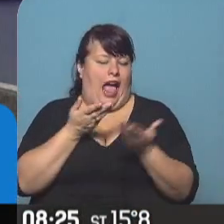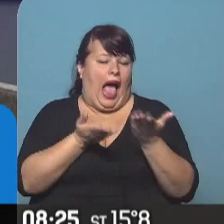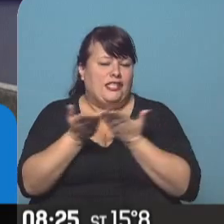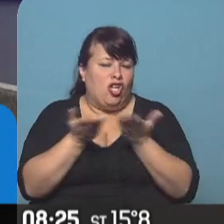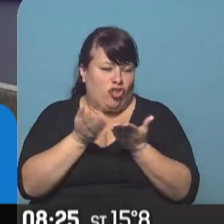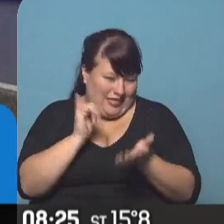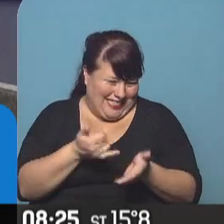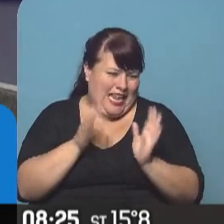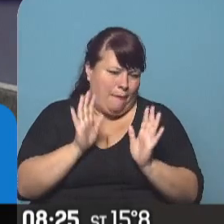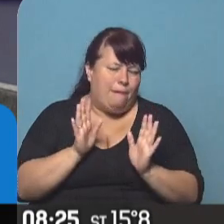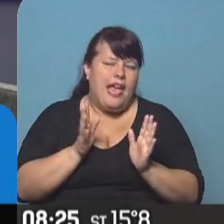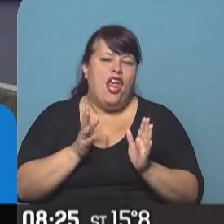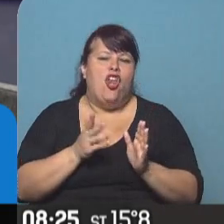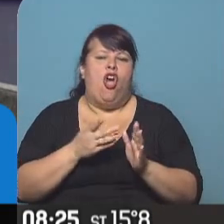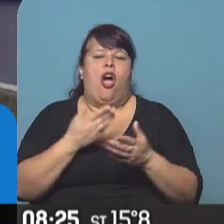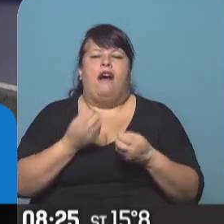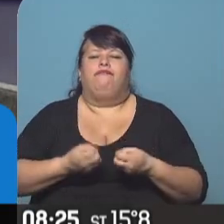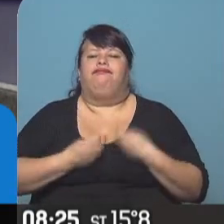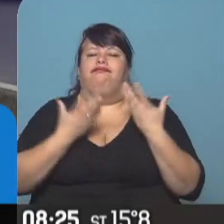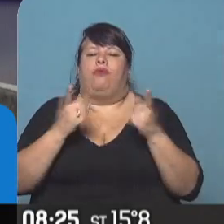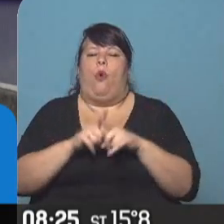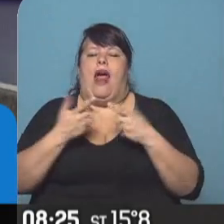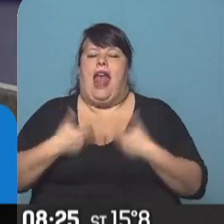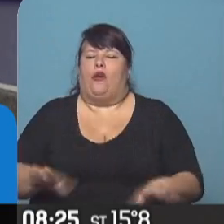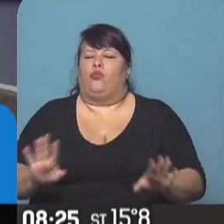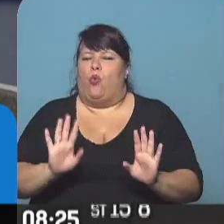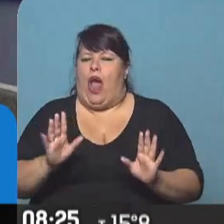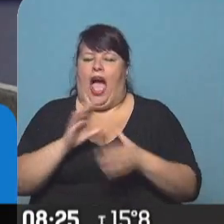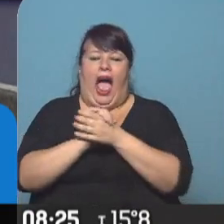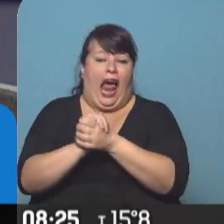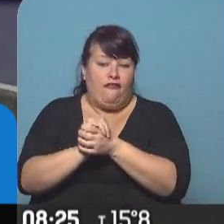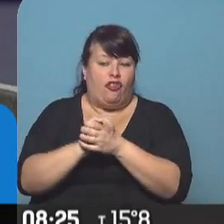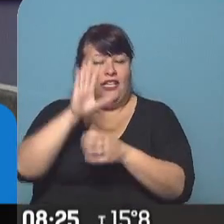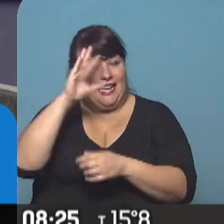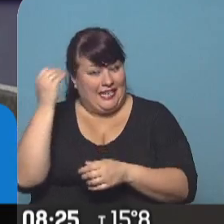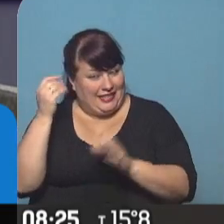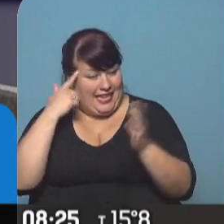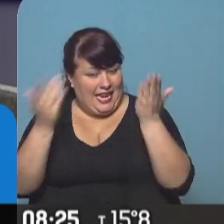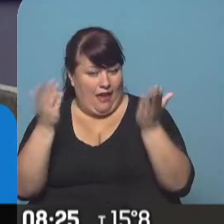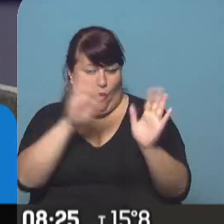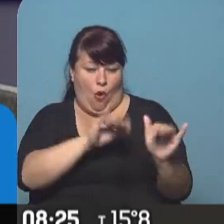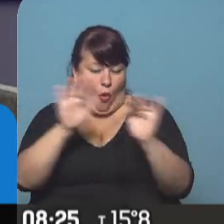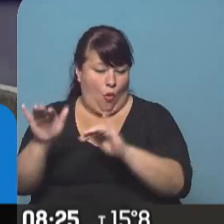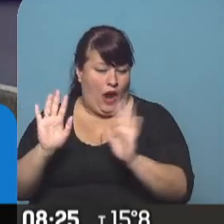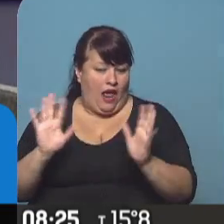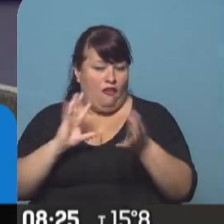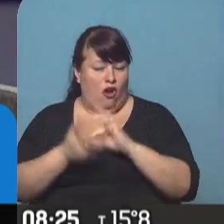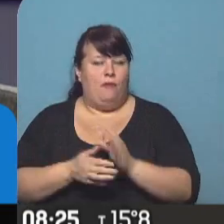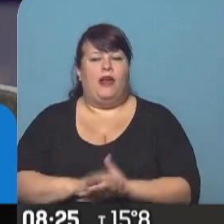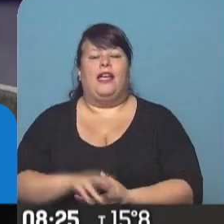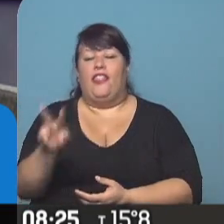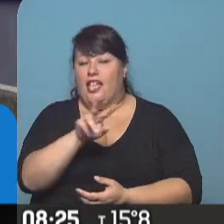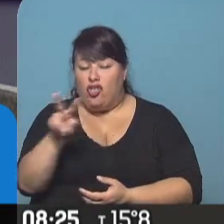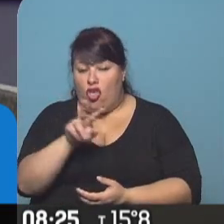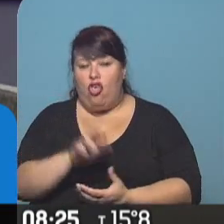claro que sí pero que salían las palabras como como brotando alfonsín cristina uno puede pensar en cuanto a